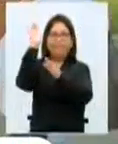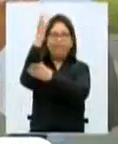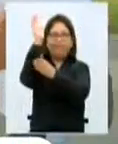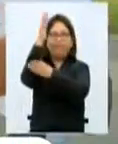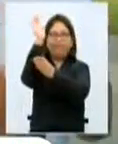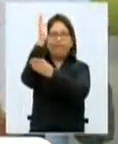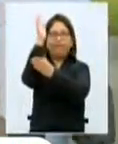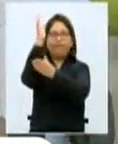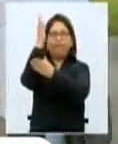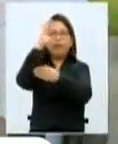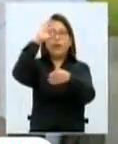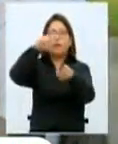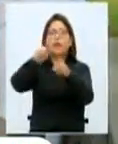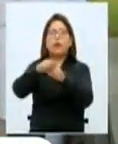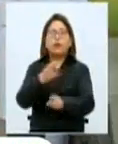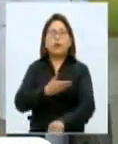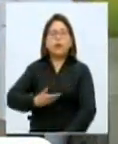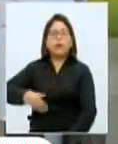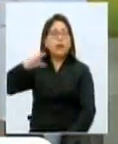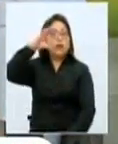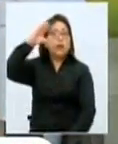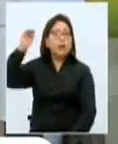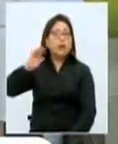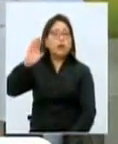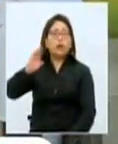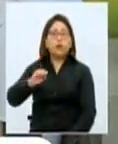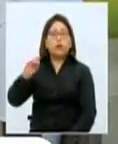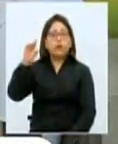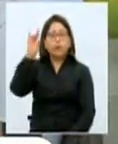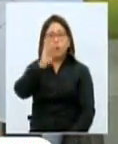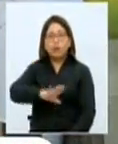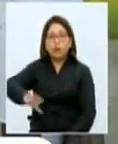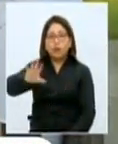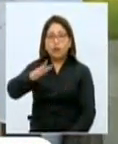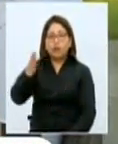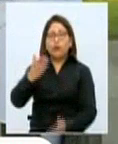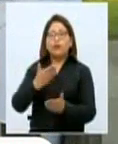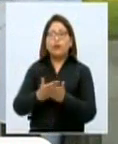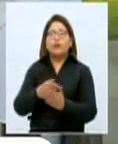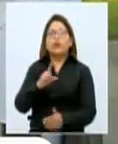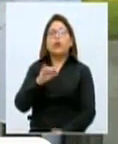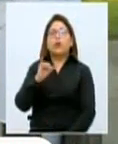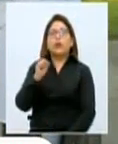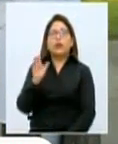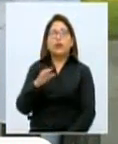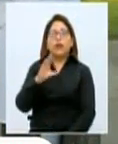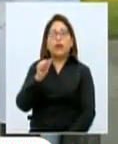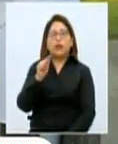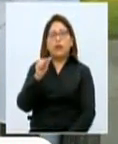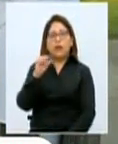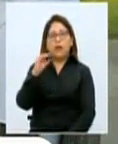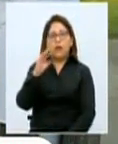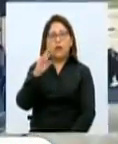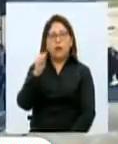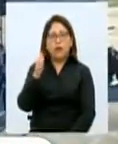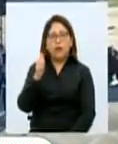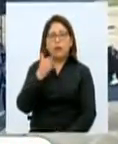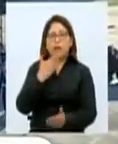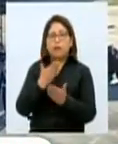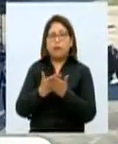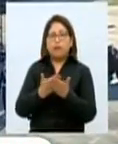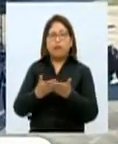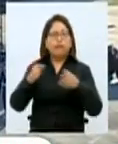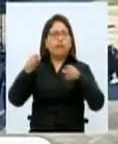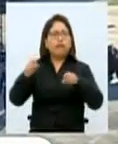Acaba de escuchar usted hablar al presidente Luis Arce, referirse a la llegada de estas 500.000 dosis de vacunas. Una